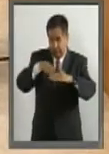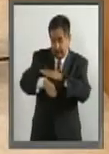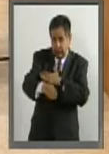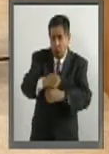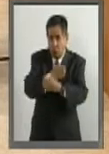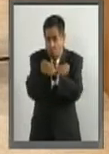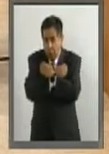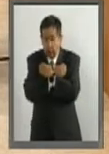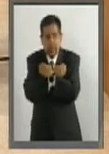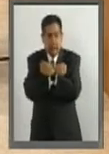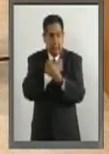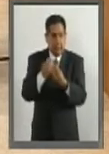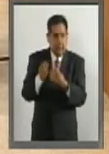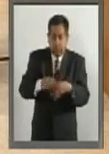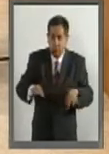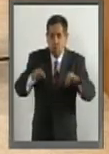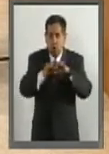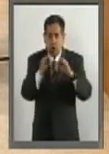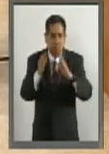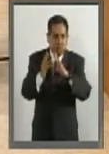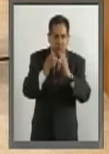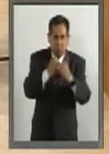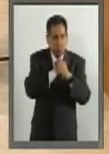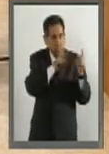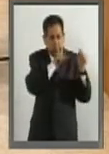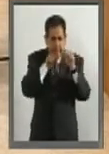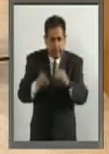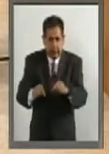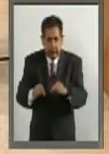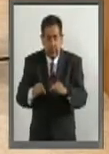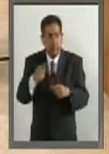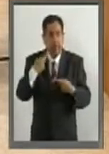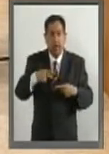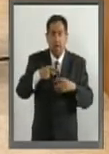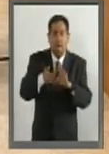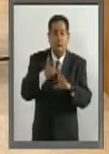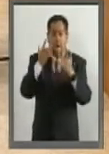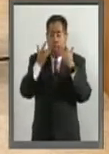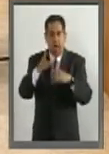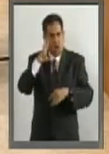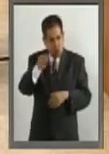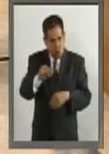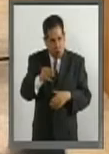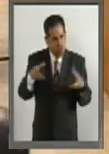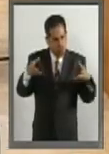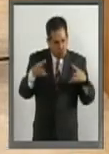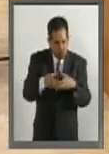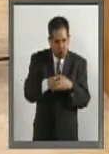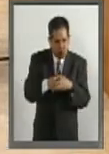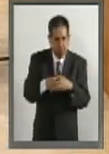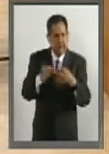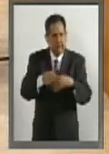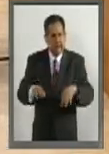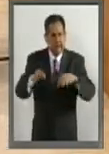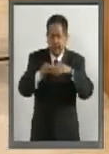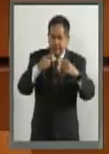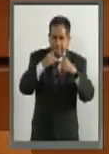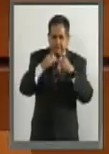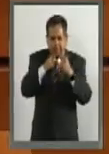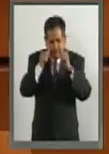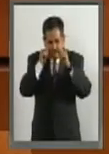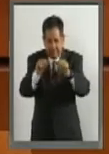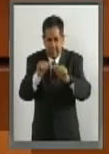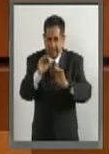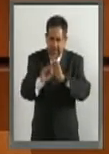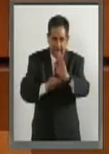educación, la movilidad educativa y la disminución de la deserción escolar tienen que ir acompañadas de estrategias integrales